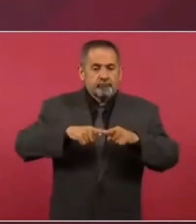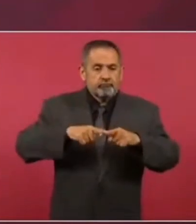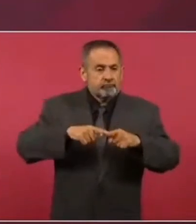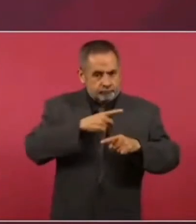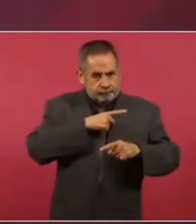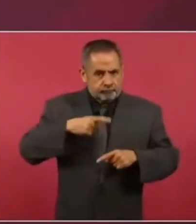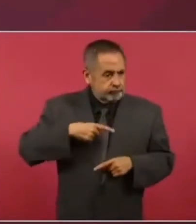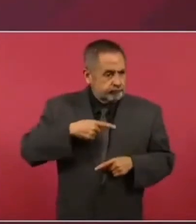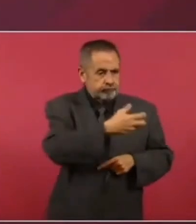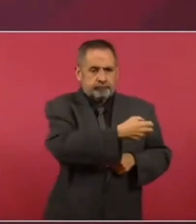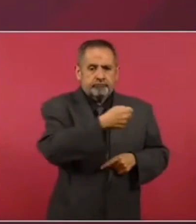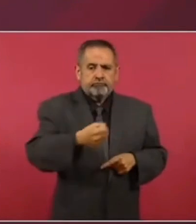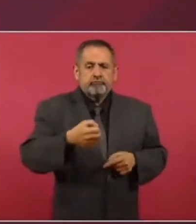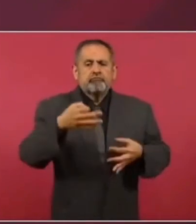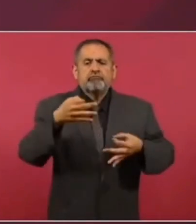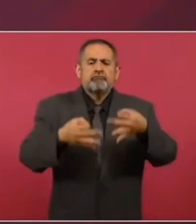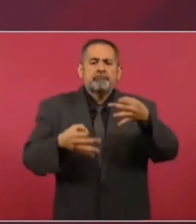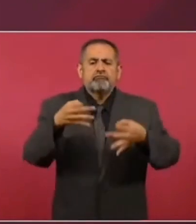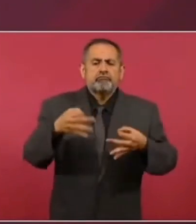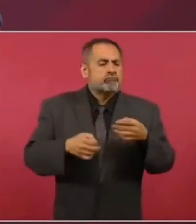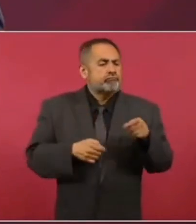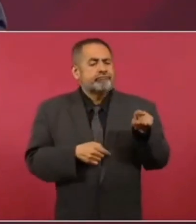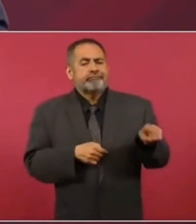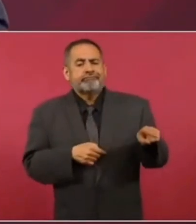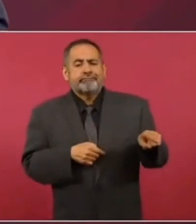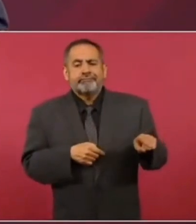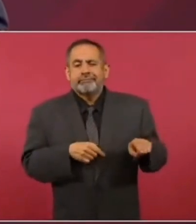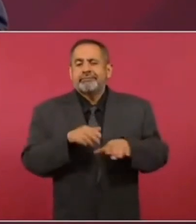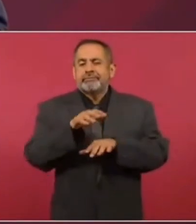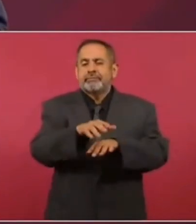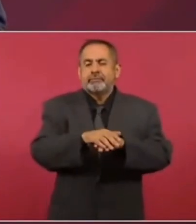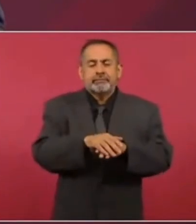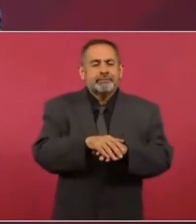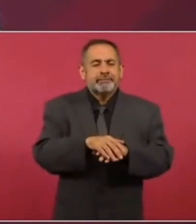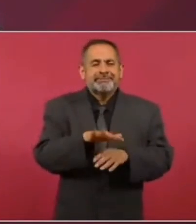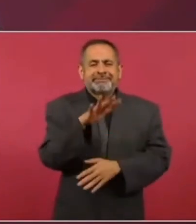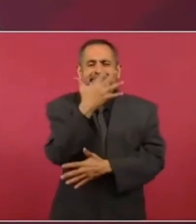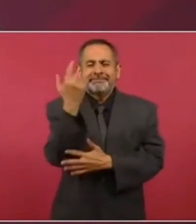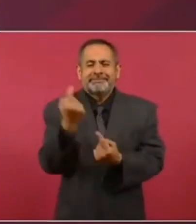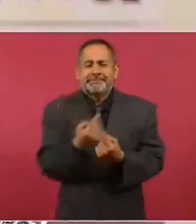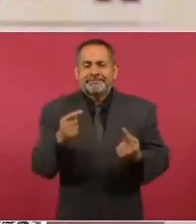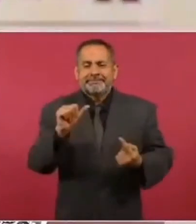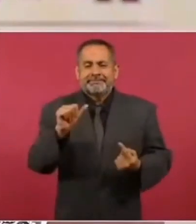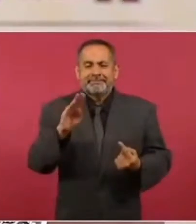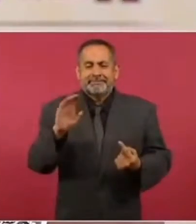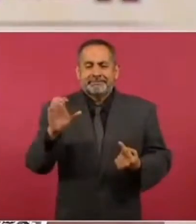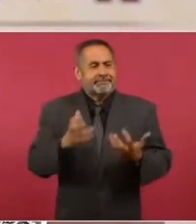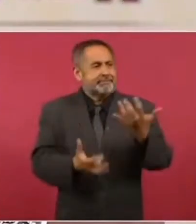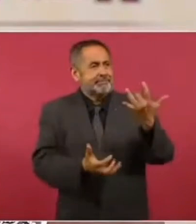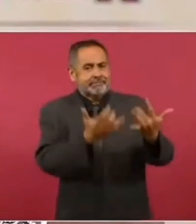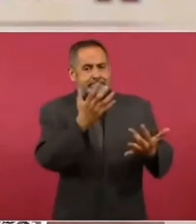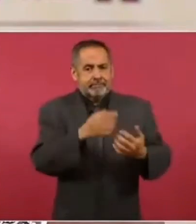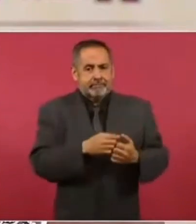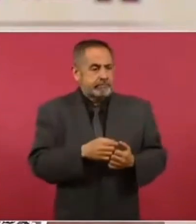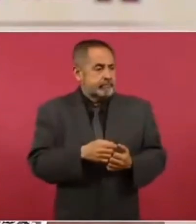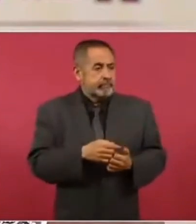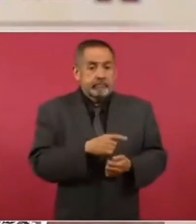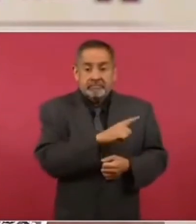responsables del incendio de la guardería ABC, se protegió